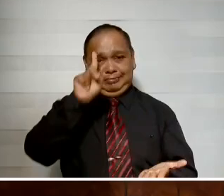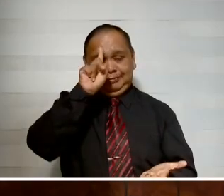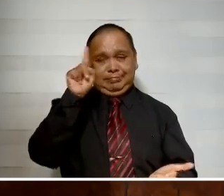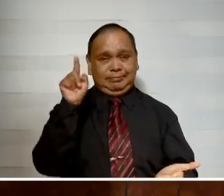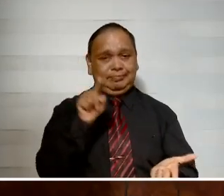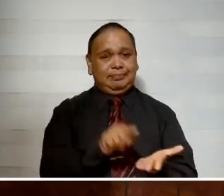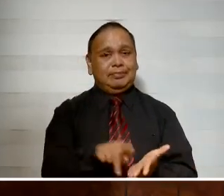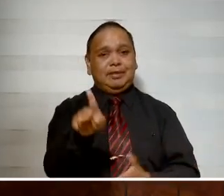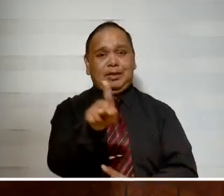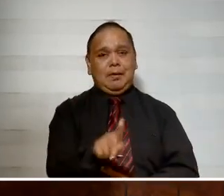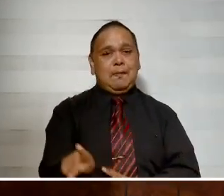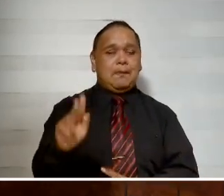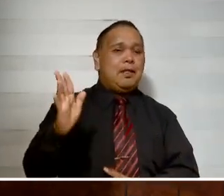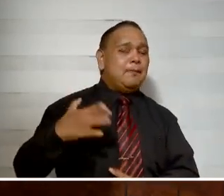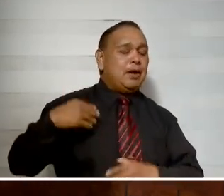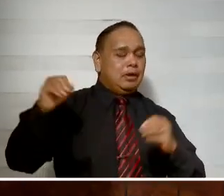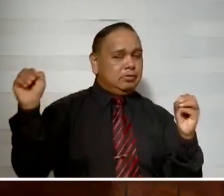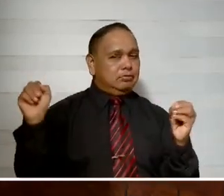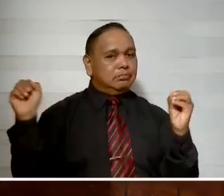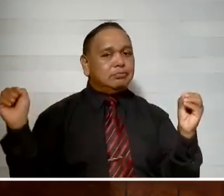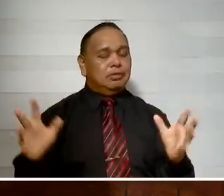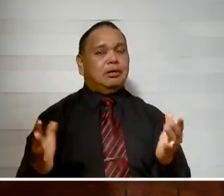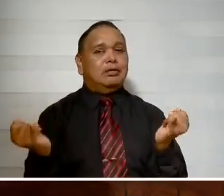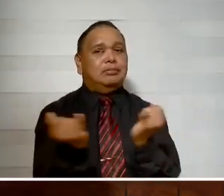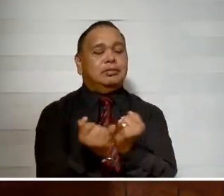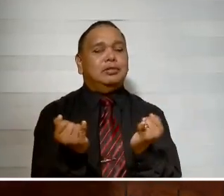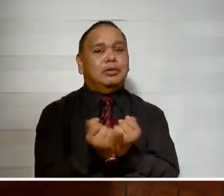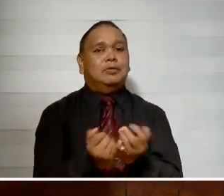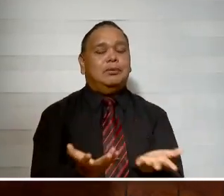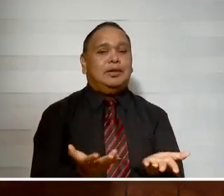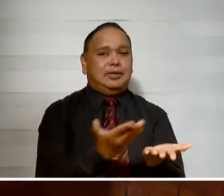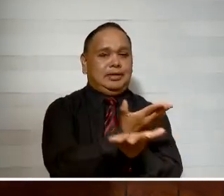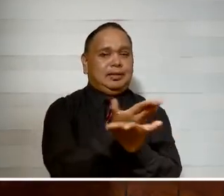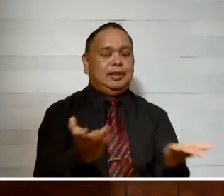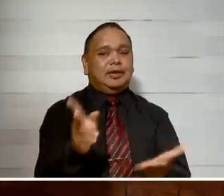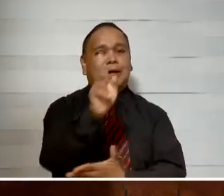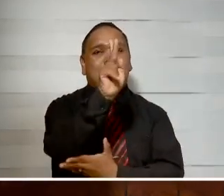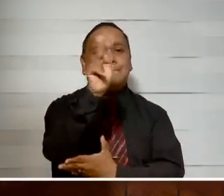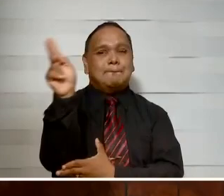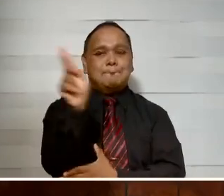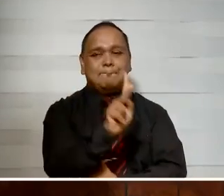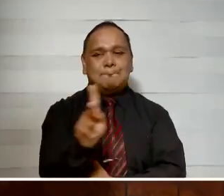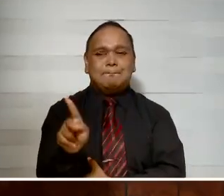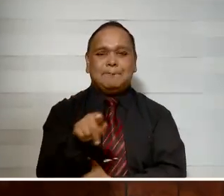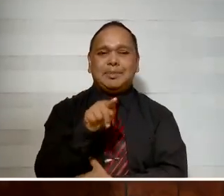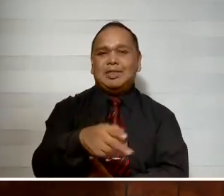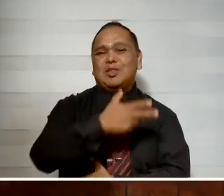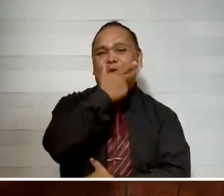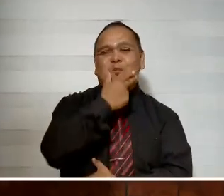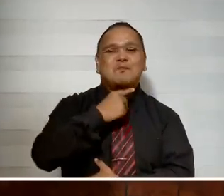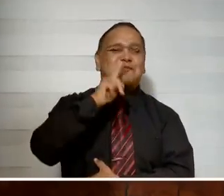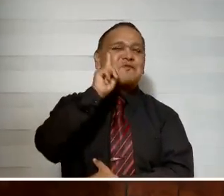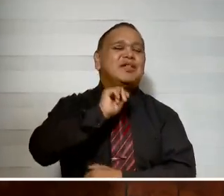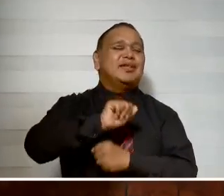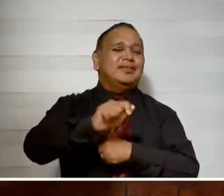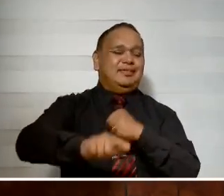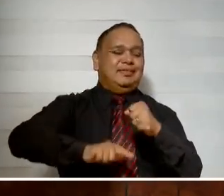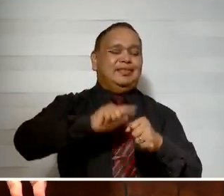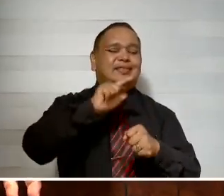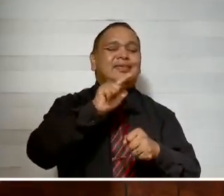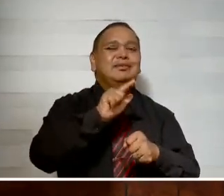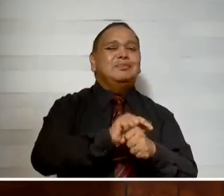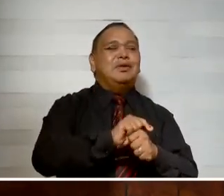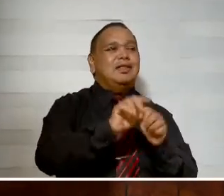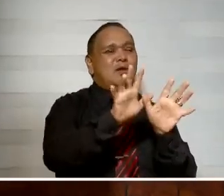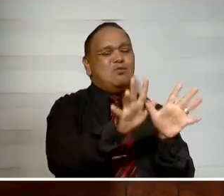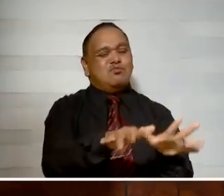mágico, de ver todo el sabor que tiene los paliceños y de los merengues de Guanábana, también las garzas y las aves